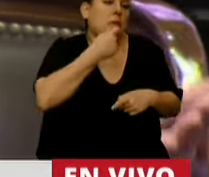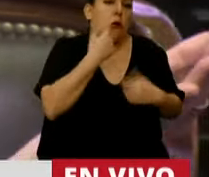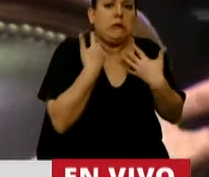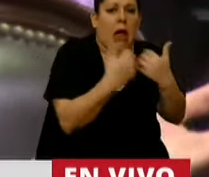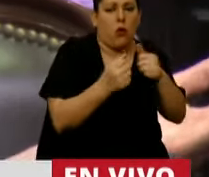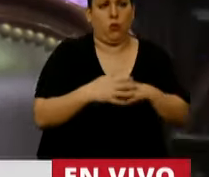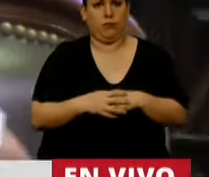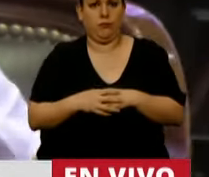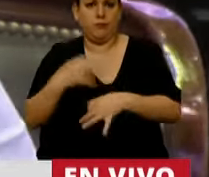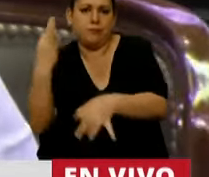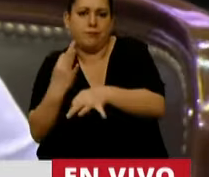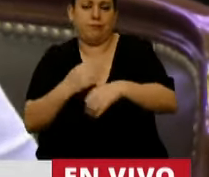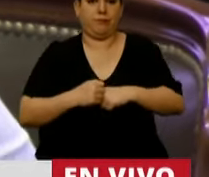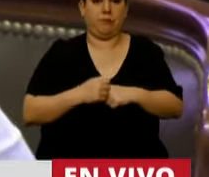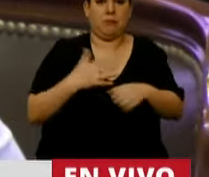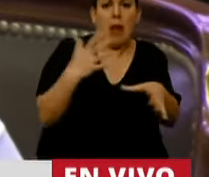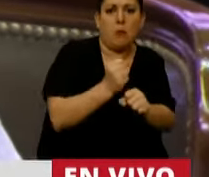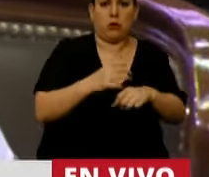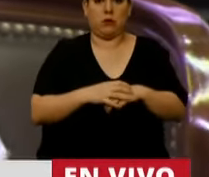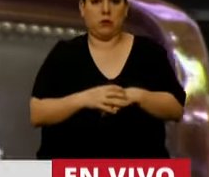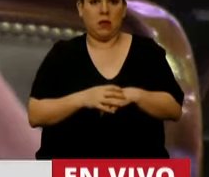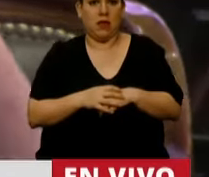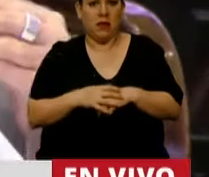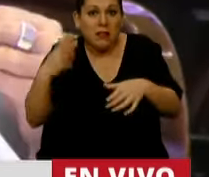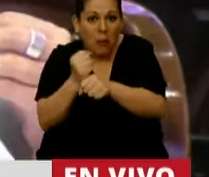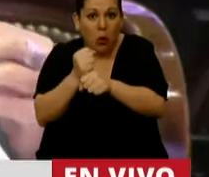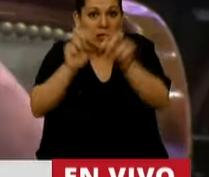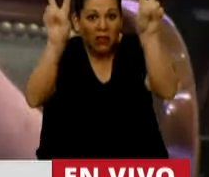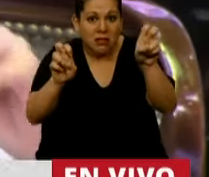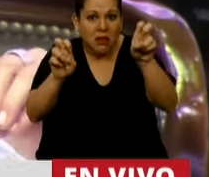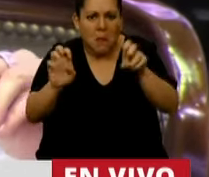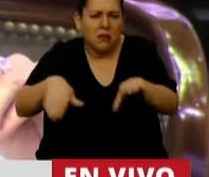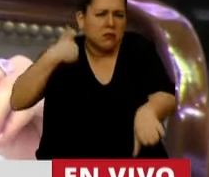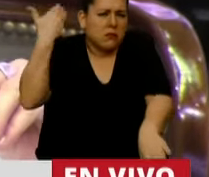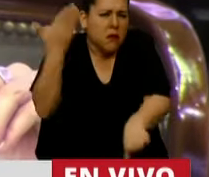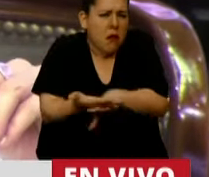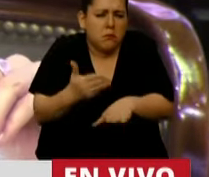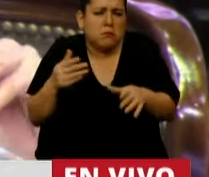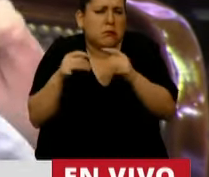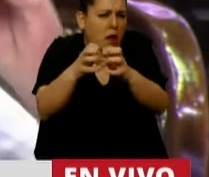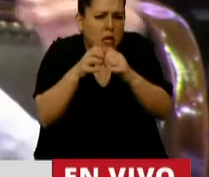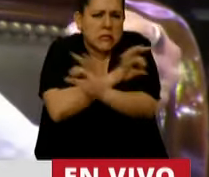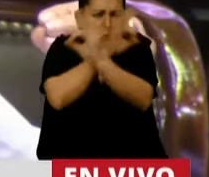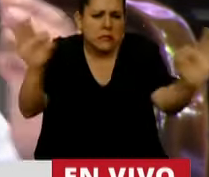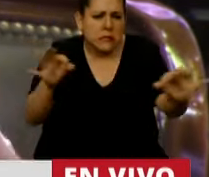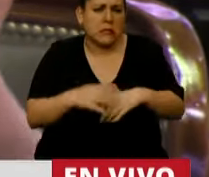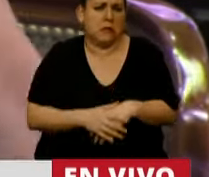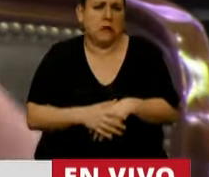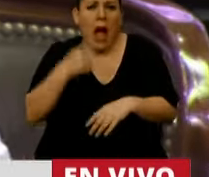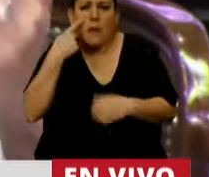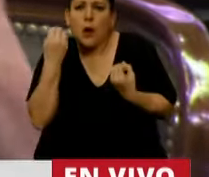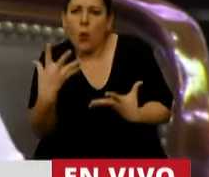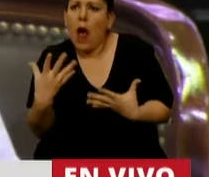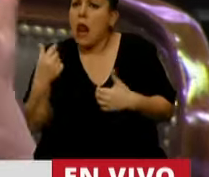¿Transporte? ¿Solo subsidio? ¿Hace cuánto que no debatimos la política de transporte? ¿Es lo micro? ¿Cuántos programas funcionan bien en cada área? ¿Cuál no?